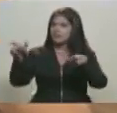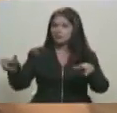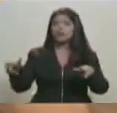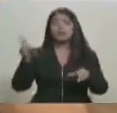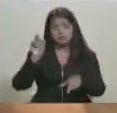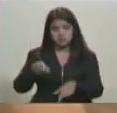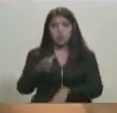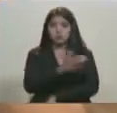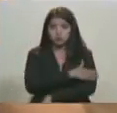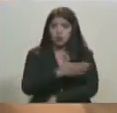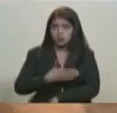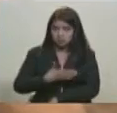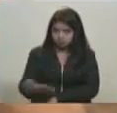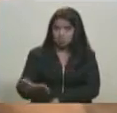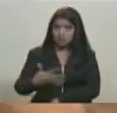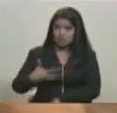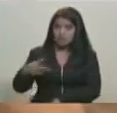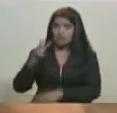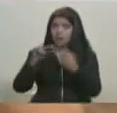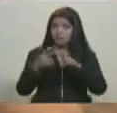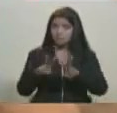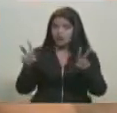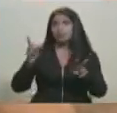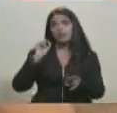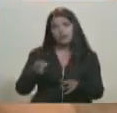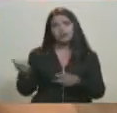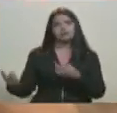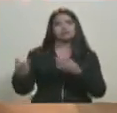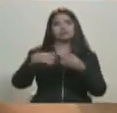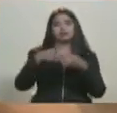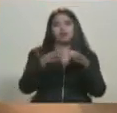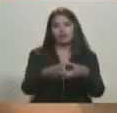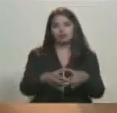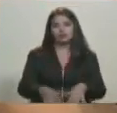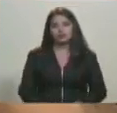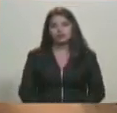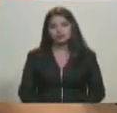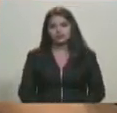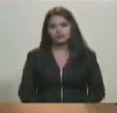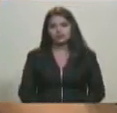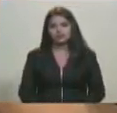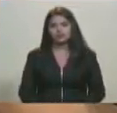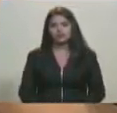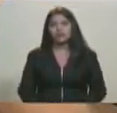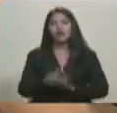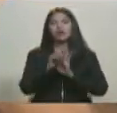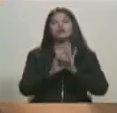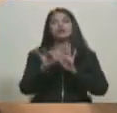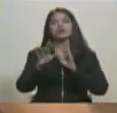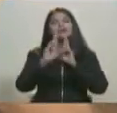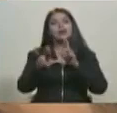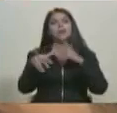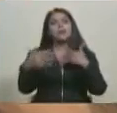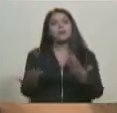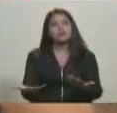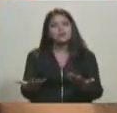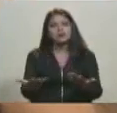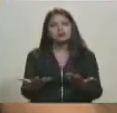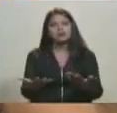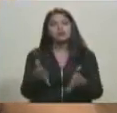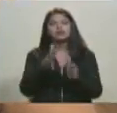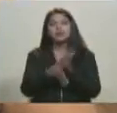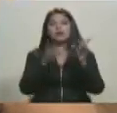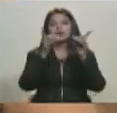de la oposición, si quisieran la paz en este país, deberían buscar incorporarse a la comisión. Por último, la respuesta de la Asamblea Nacional Constituyente a esta medida